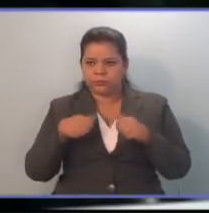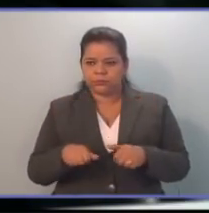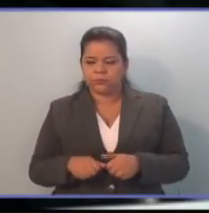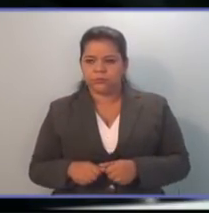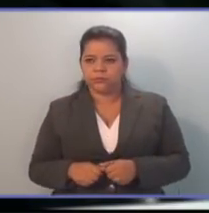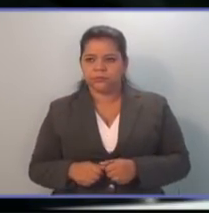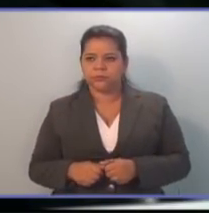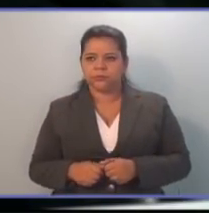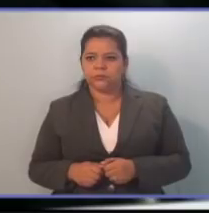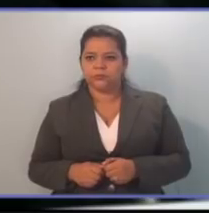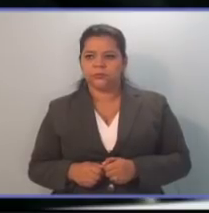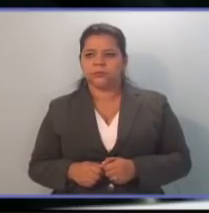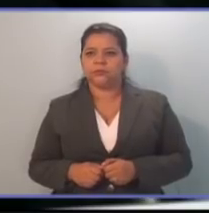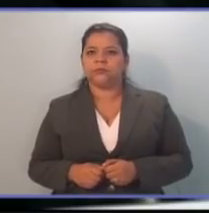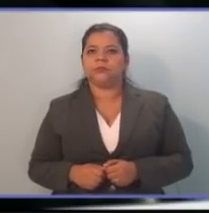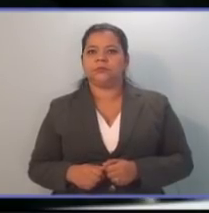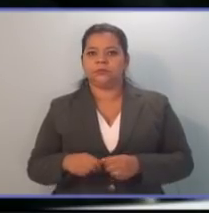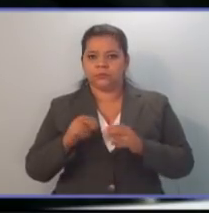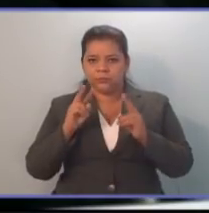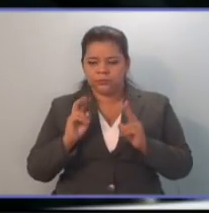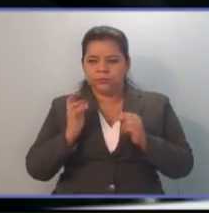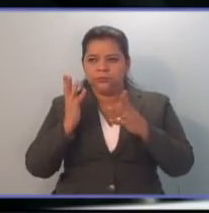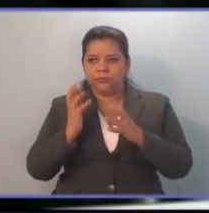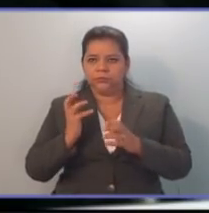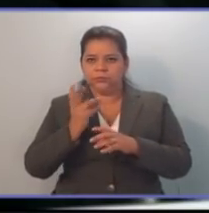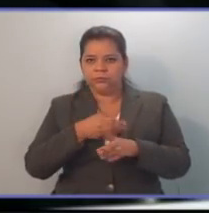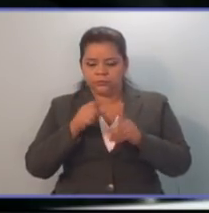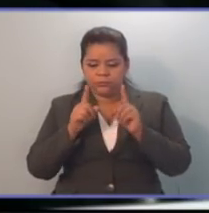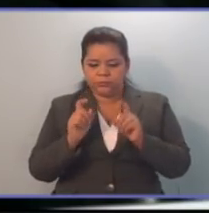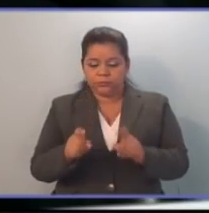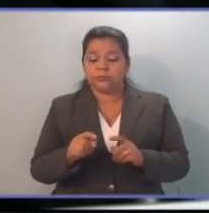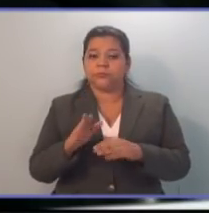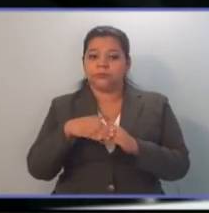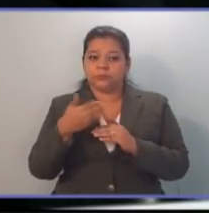la podemos consultar. Luego